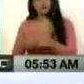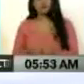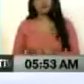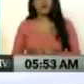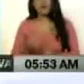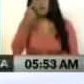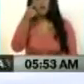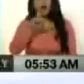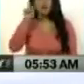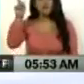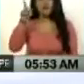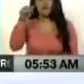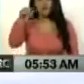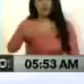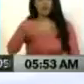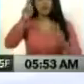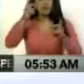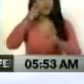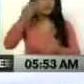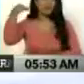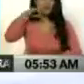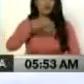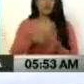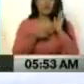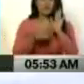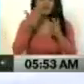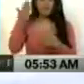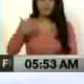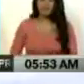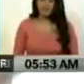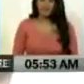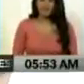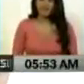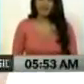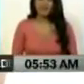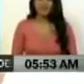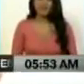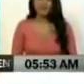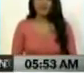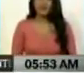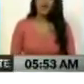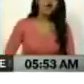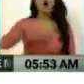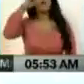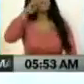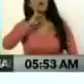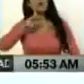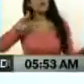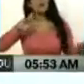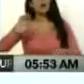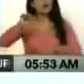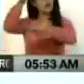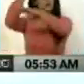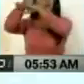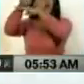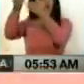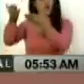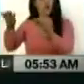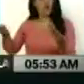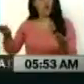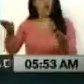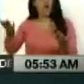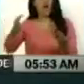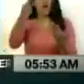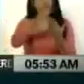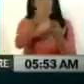esto en nuestra memoria del día. ¿Qué significa la octava estrella? Adelante. Simón Bolívar, jefe supremo.